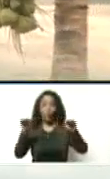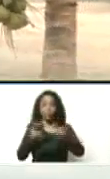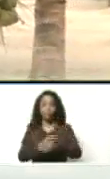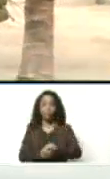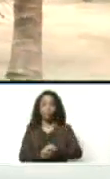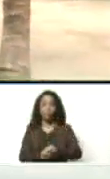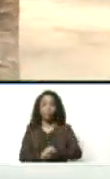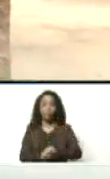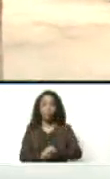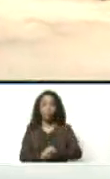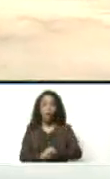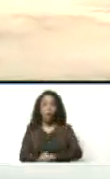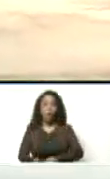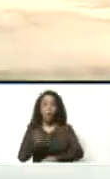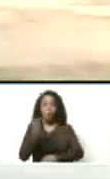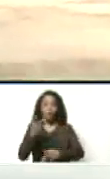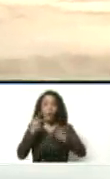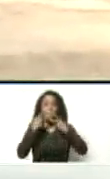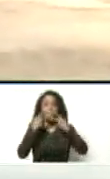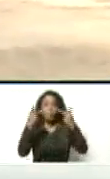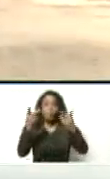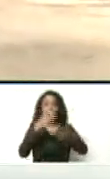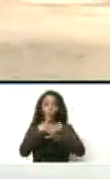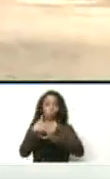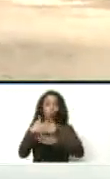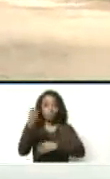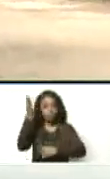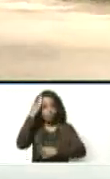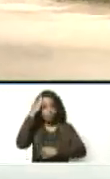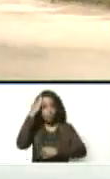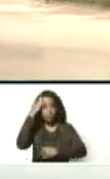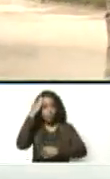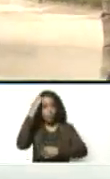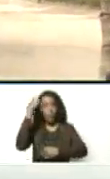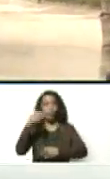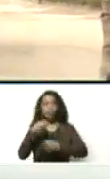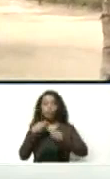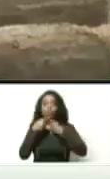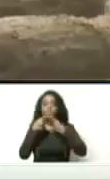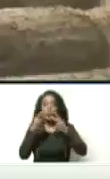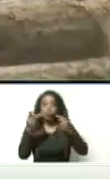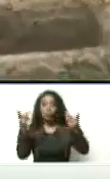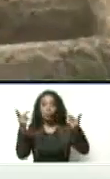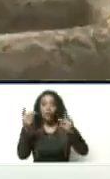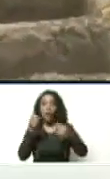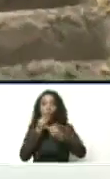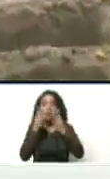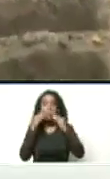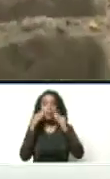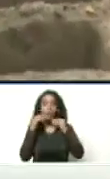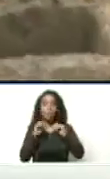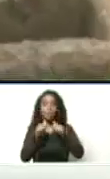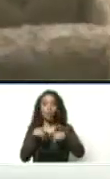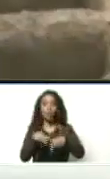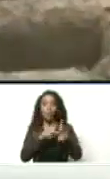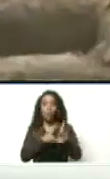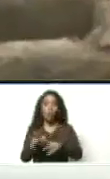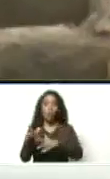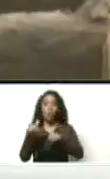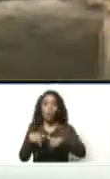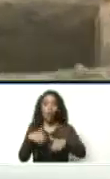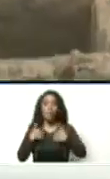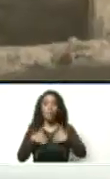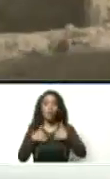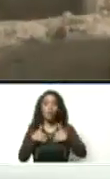lo importante de transmitir el conocimiento de las buenas experiencias, lo decía cuando empezamos este programa de hoy